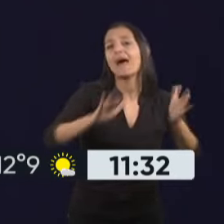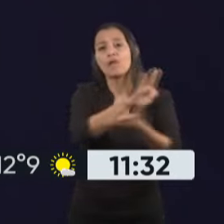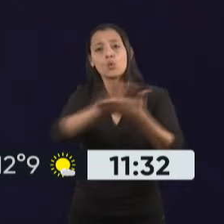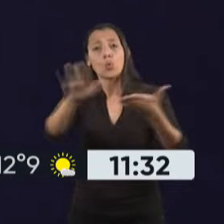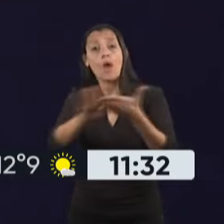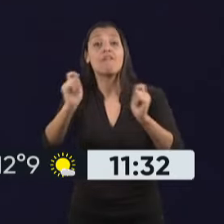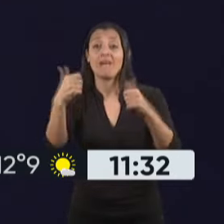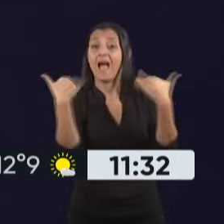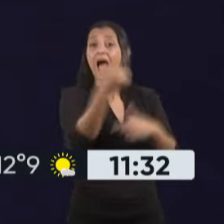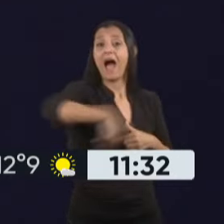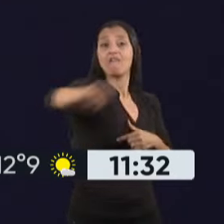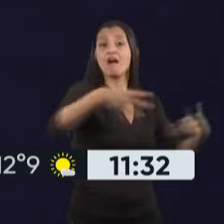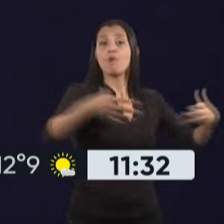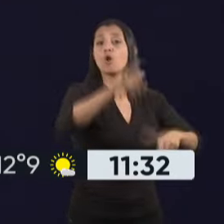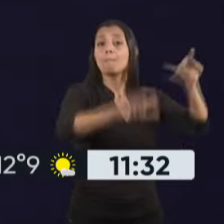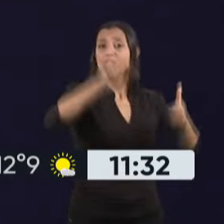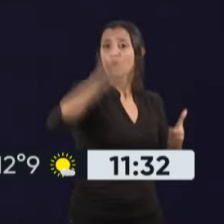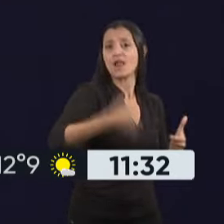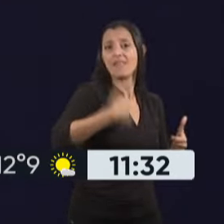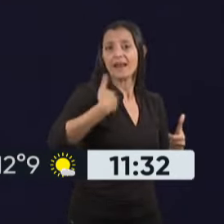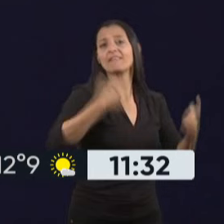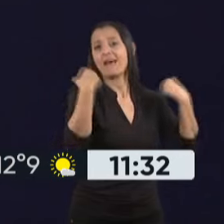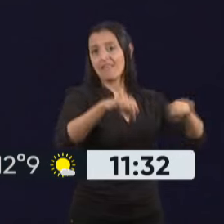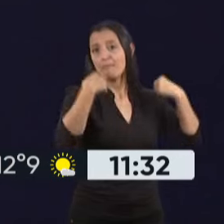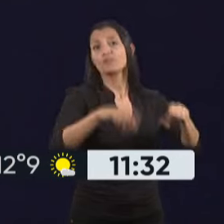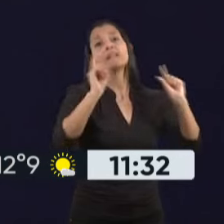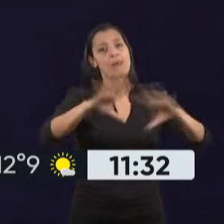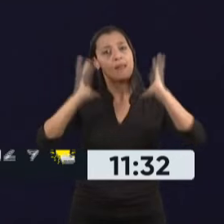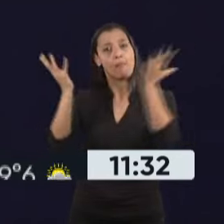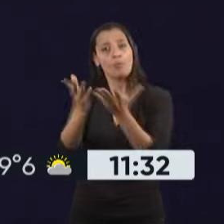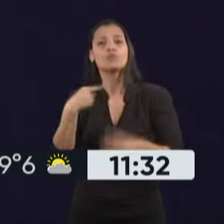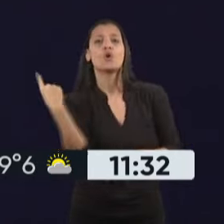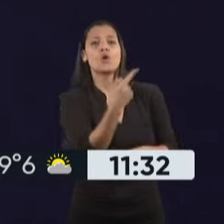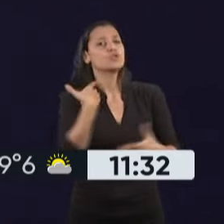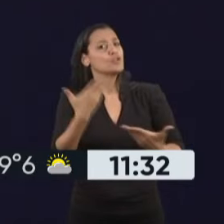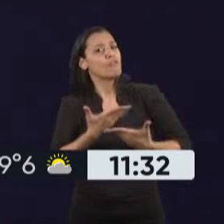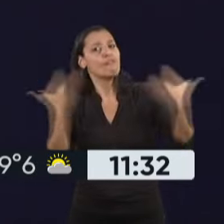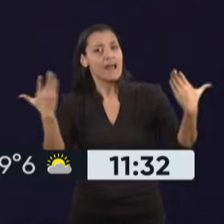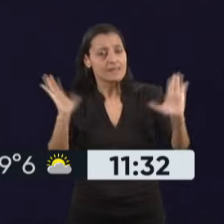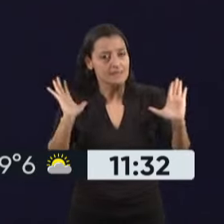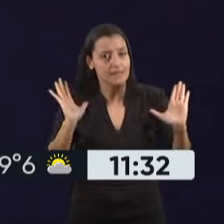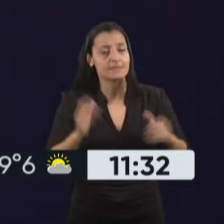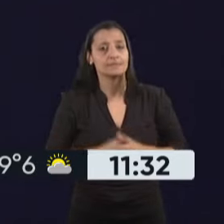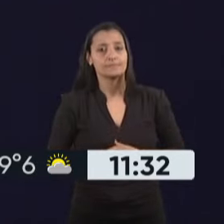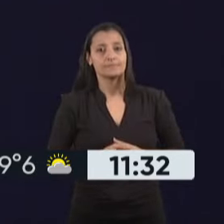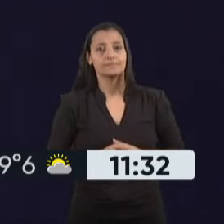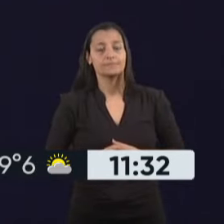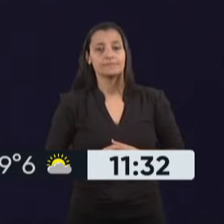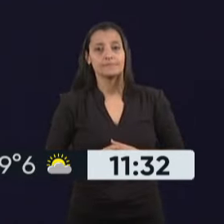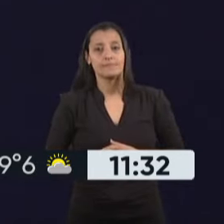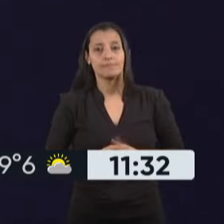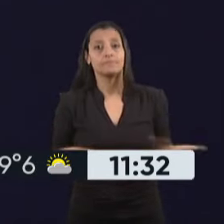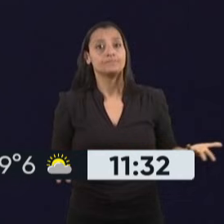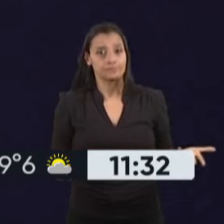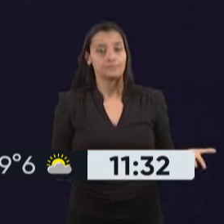del deporte argentino en el mundo, así que felices estamos de que